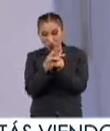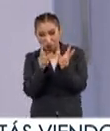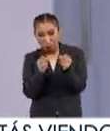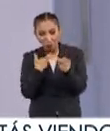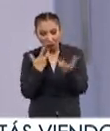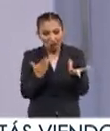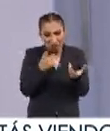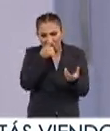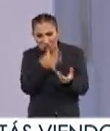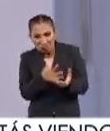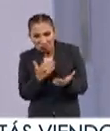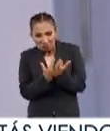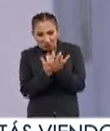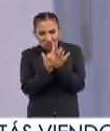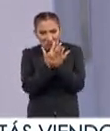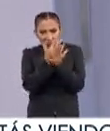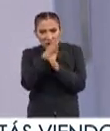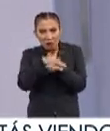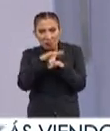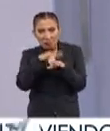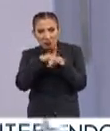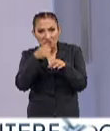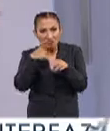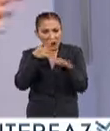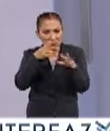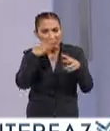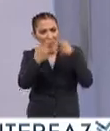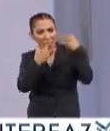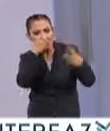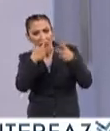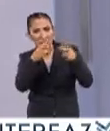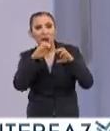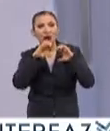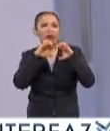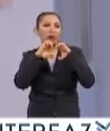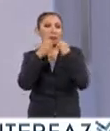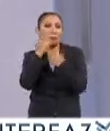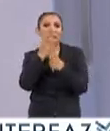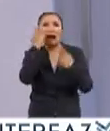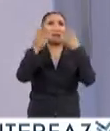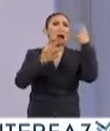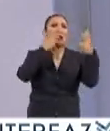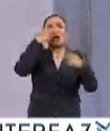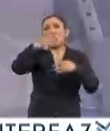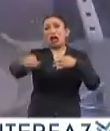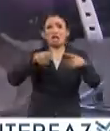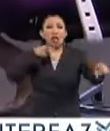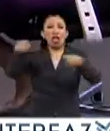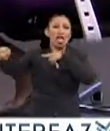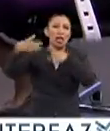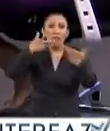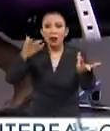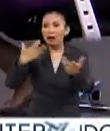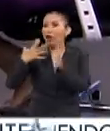este ánimo que empieza a agitarse, que todo el mundo empieza a gritar, como en el estadio, ¿no? Que empiezan todos a gritar groserías, todo el mundo grita groserías. Dice